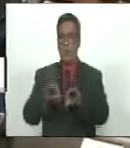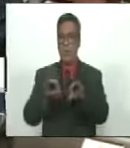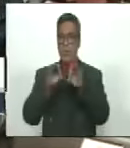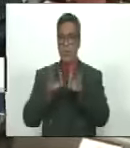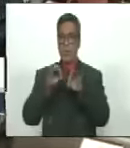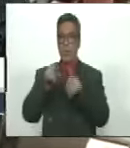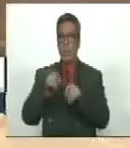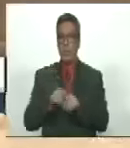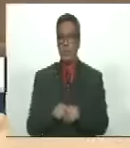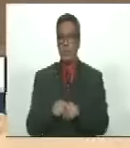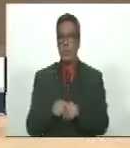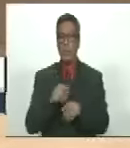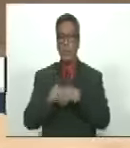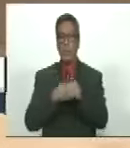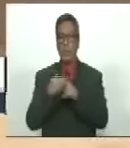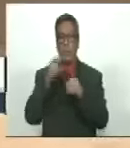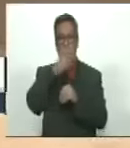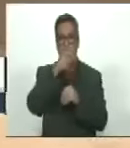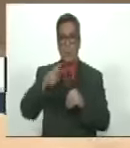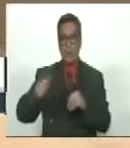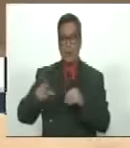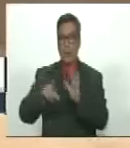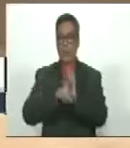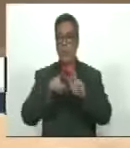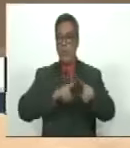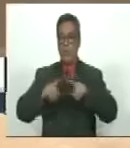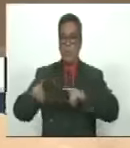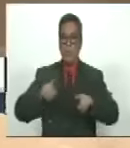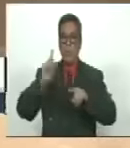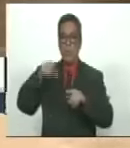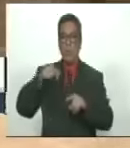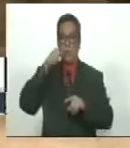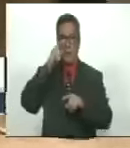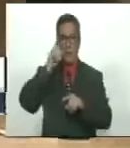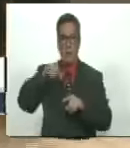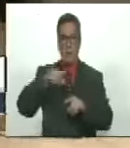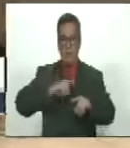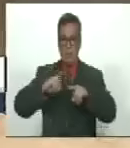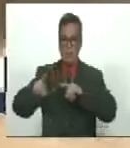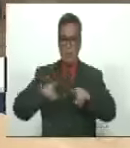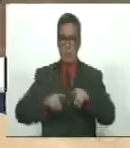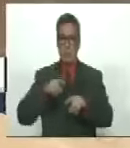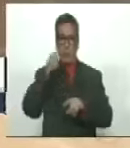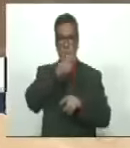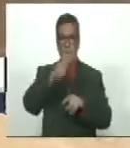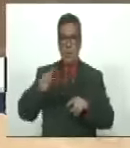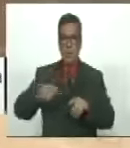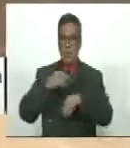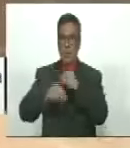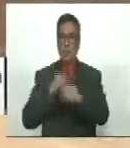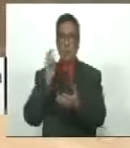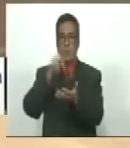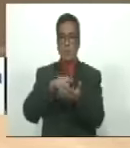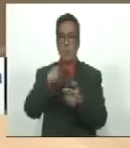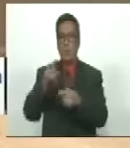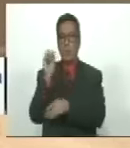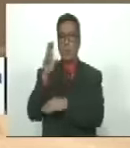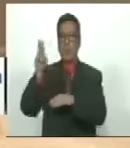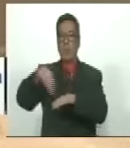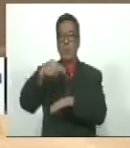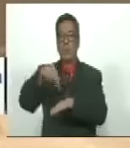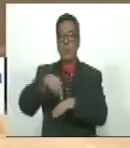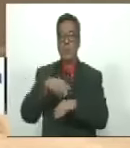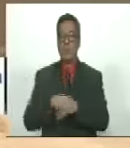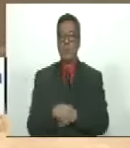especialmente en el marco del pueblo legislador. El pueblo también legisla. El pueblo se hace presente aquí en la Asamblea